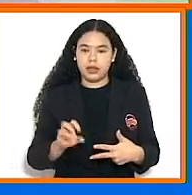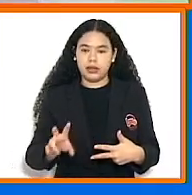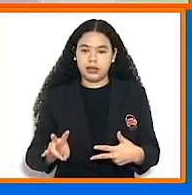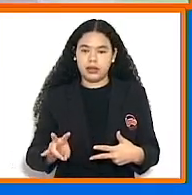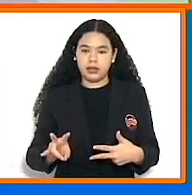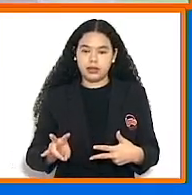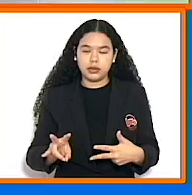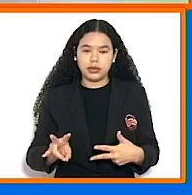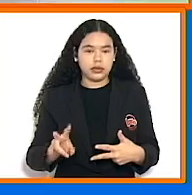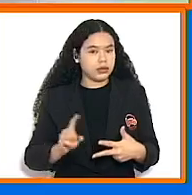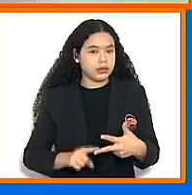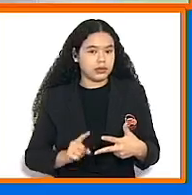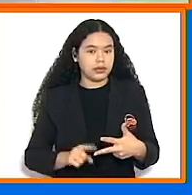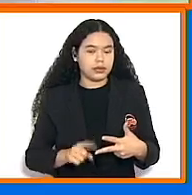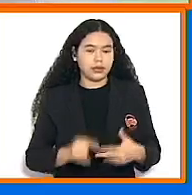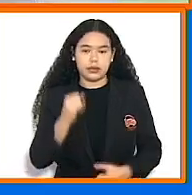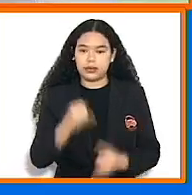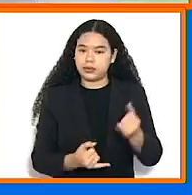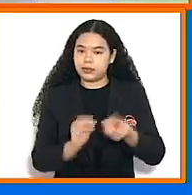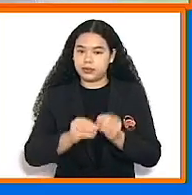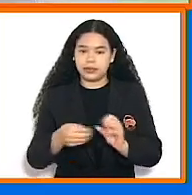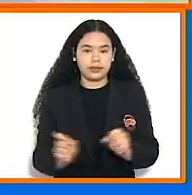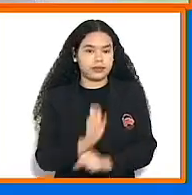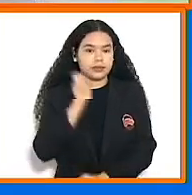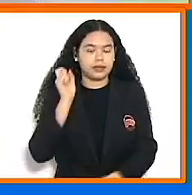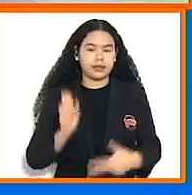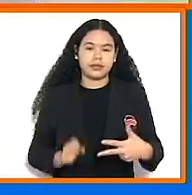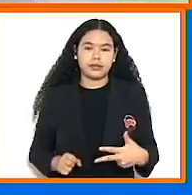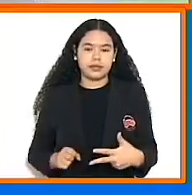07. Tercer y último número ganador.